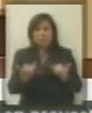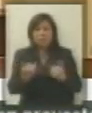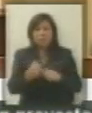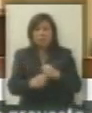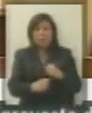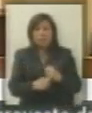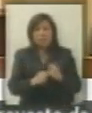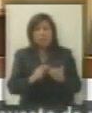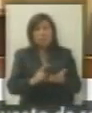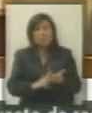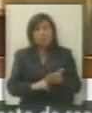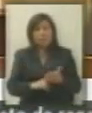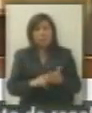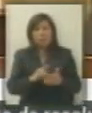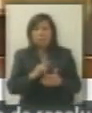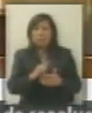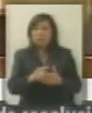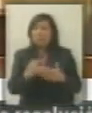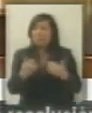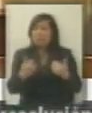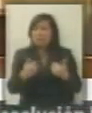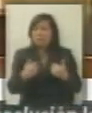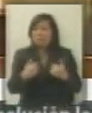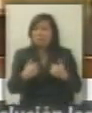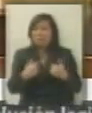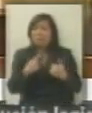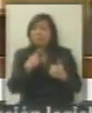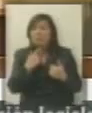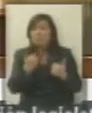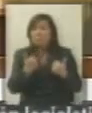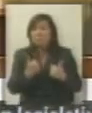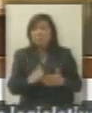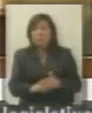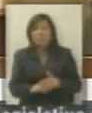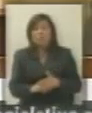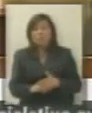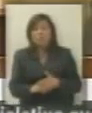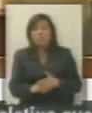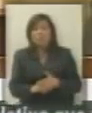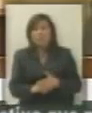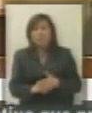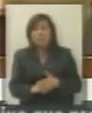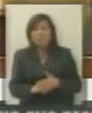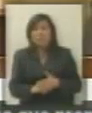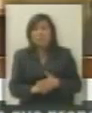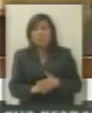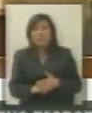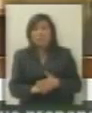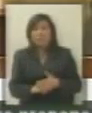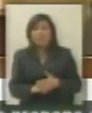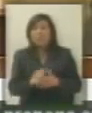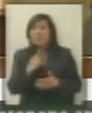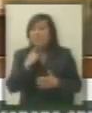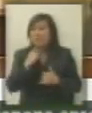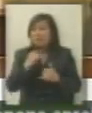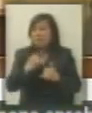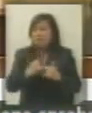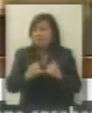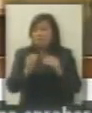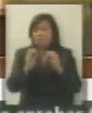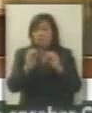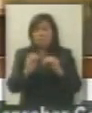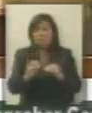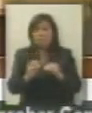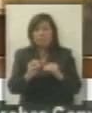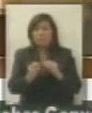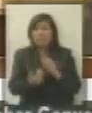El aseguramiento universal debe ser una realidad rumbo al año 2021. Se culminará y pondrá en